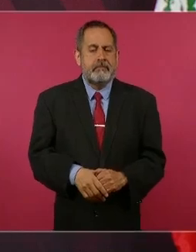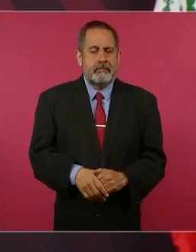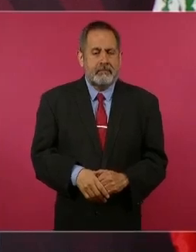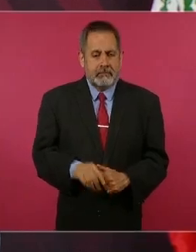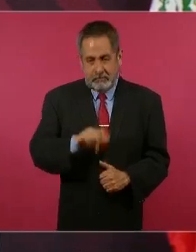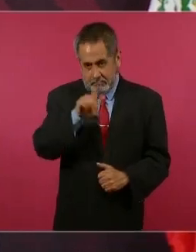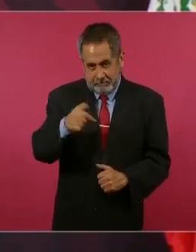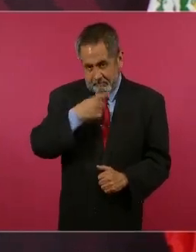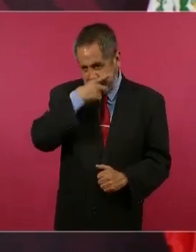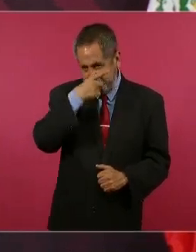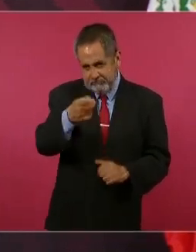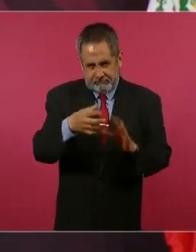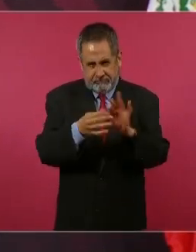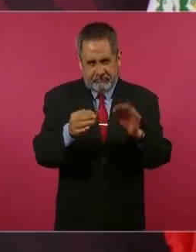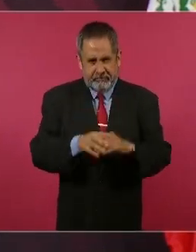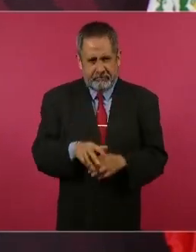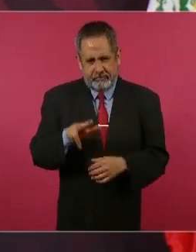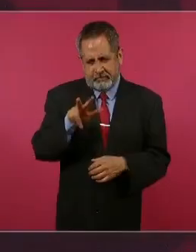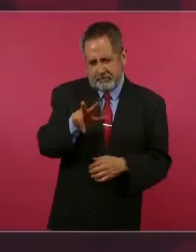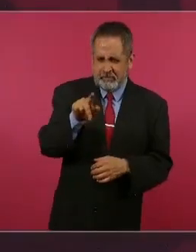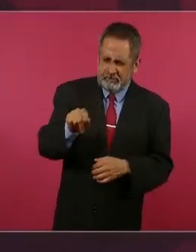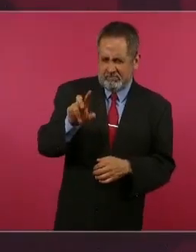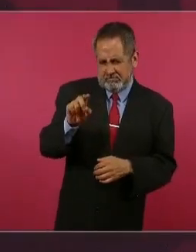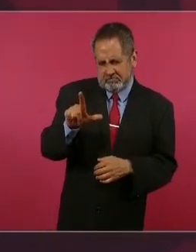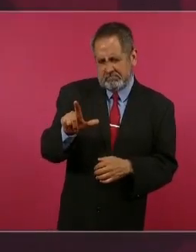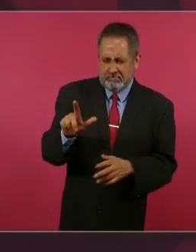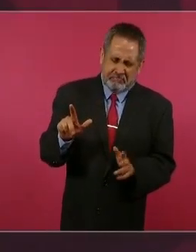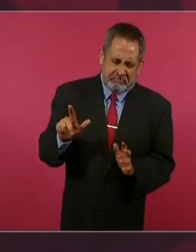les puedo decir que que 18.37